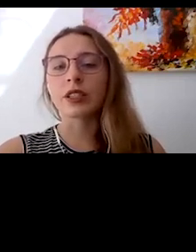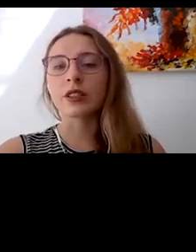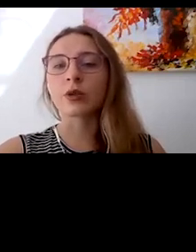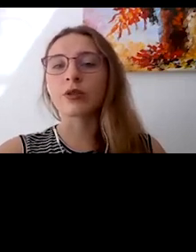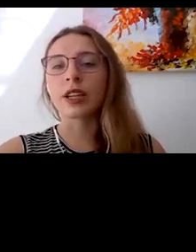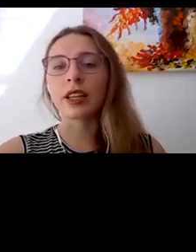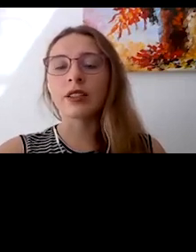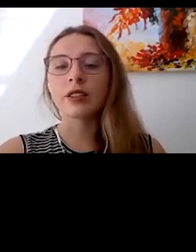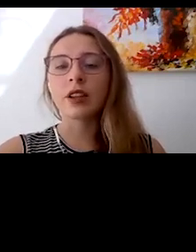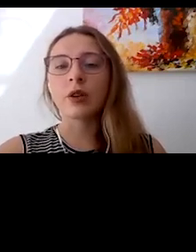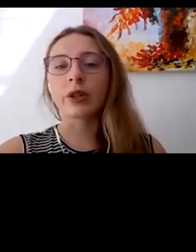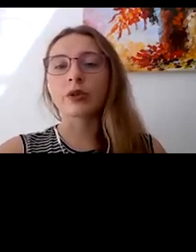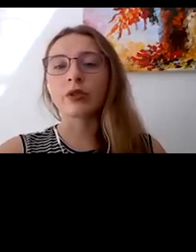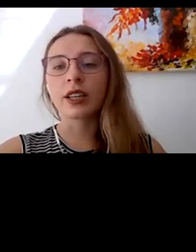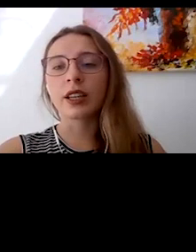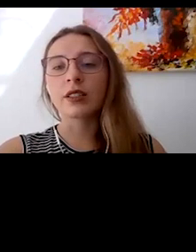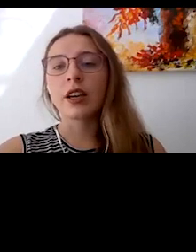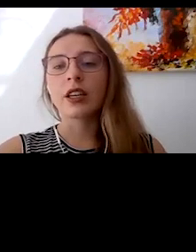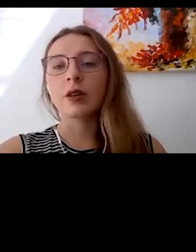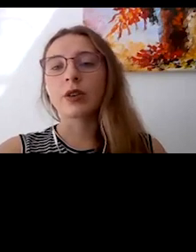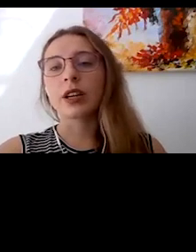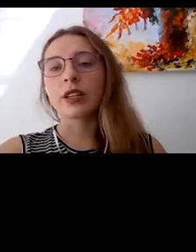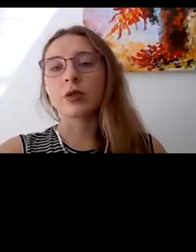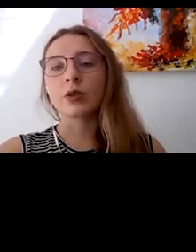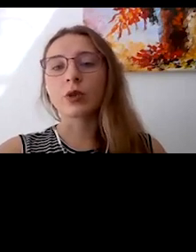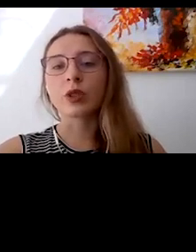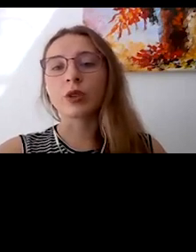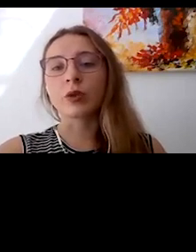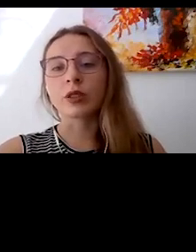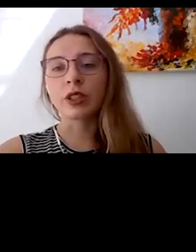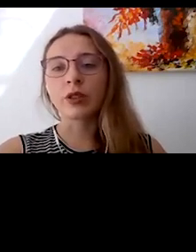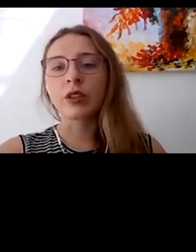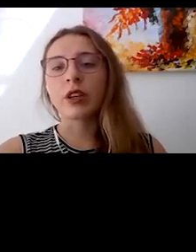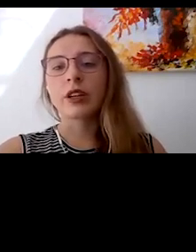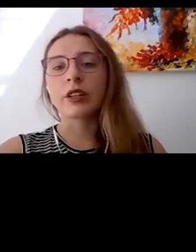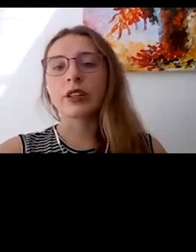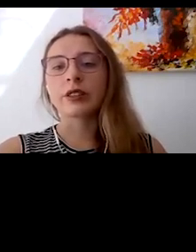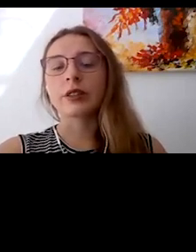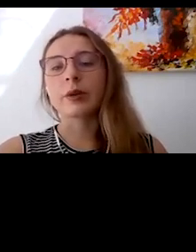ausencias justificadas o injustificadas y, bueno, en caso fortuito de fuerza mayor,